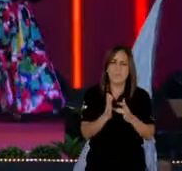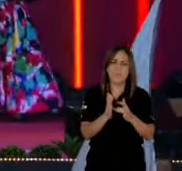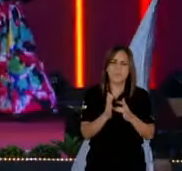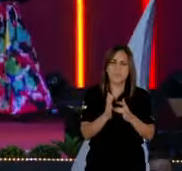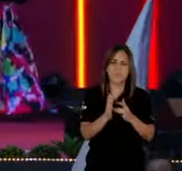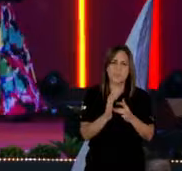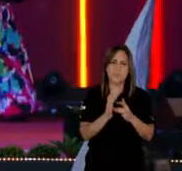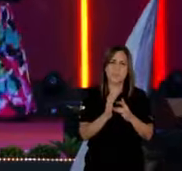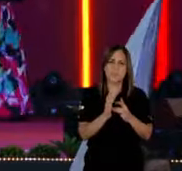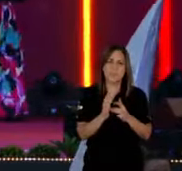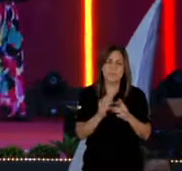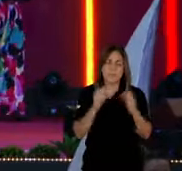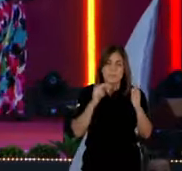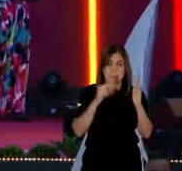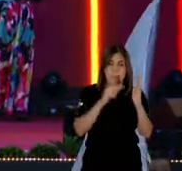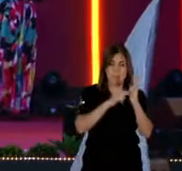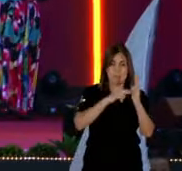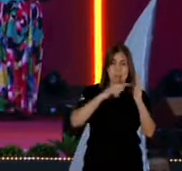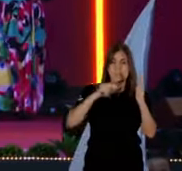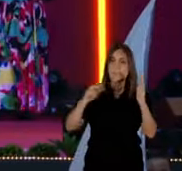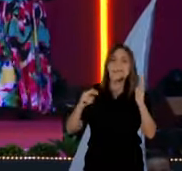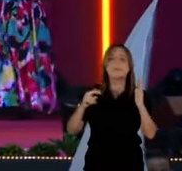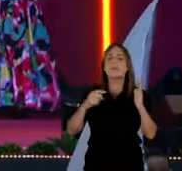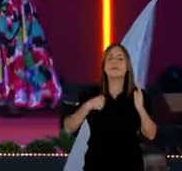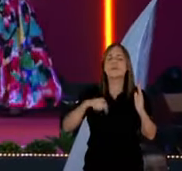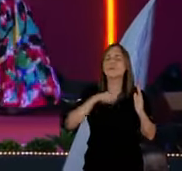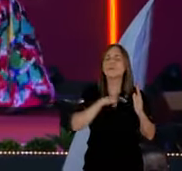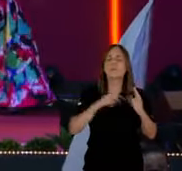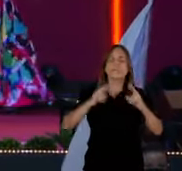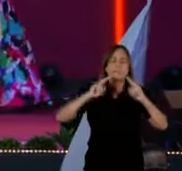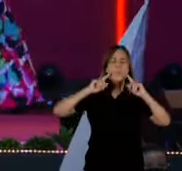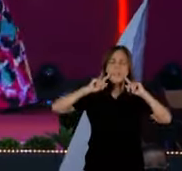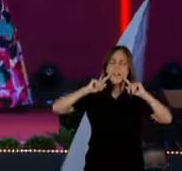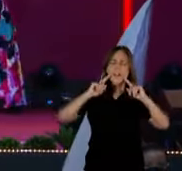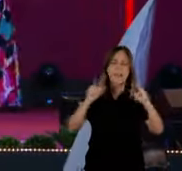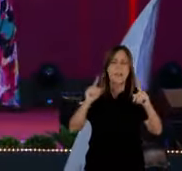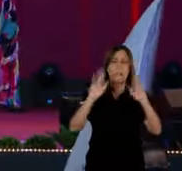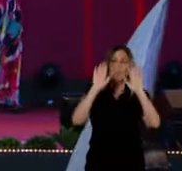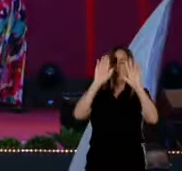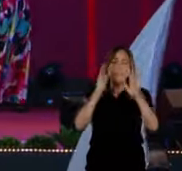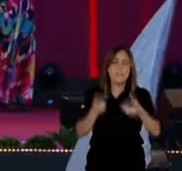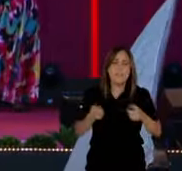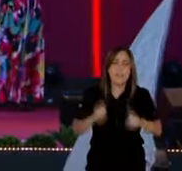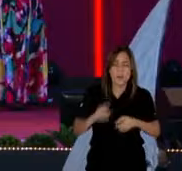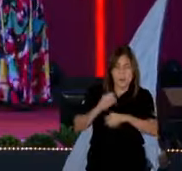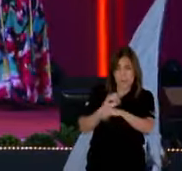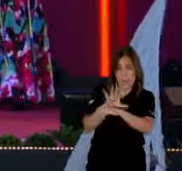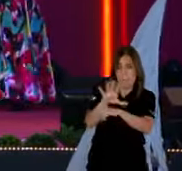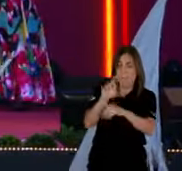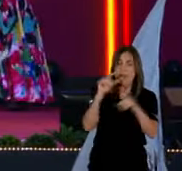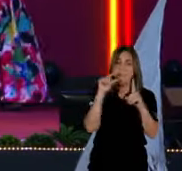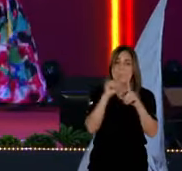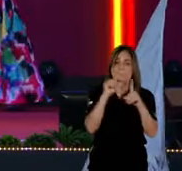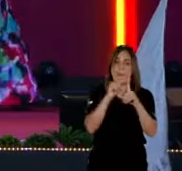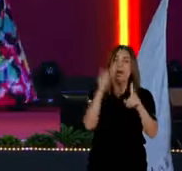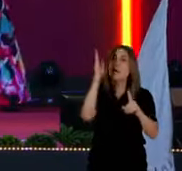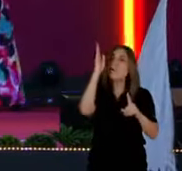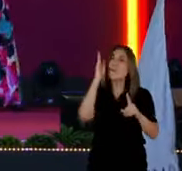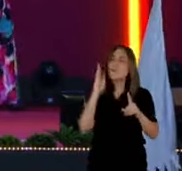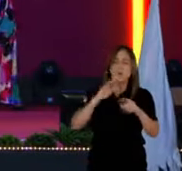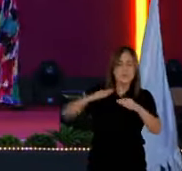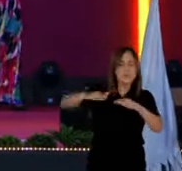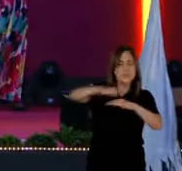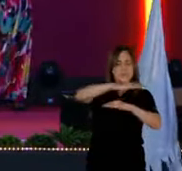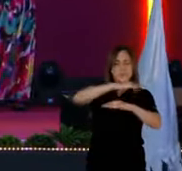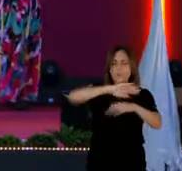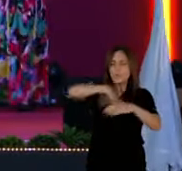el milagro, el milagro, el milagro. También enviamos la palabra sobre cada vida que está ahora mismo angustiada,